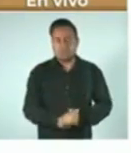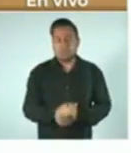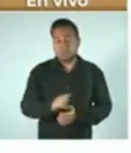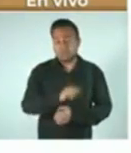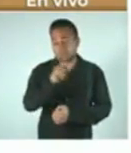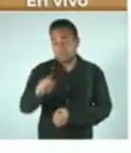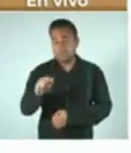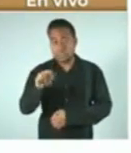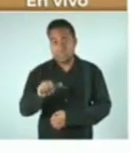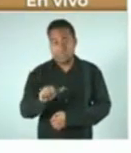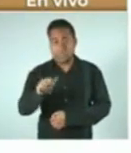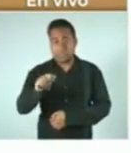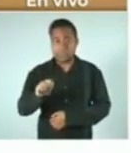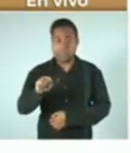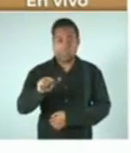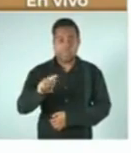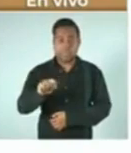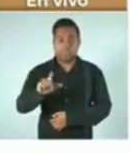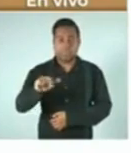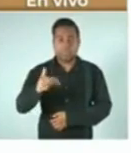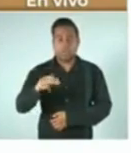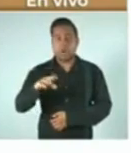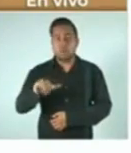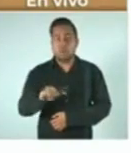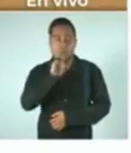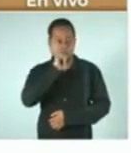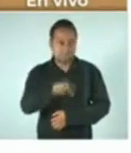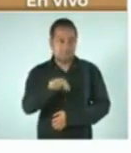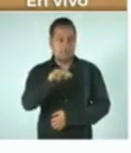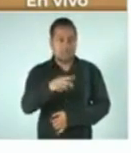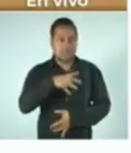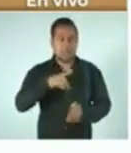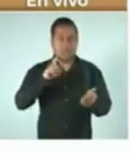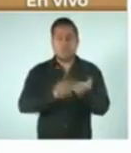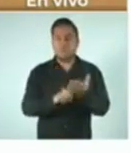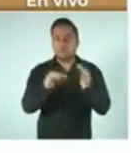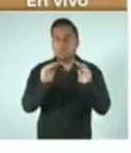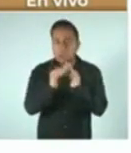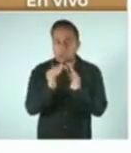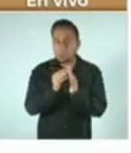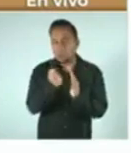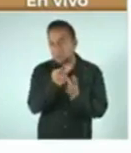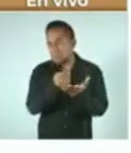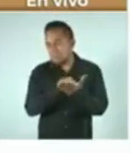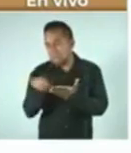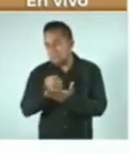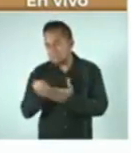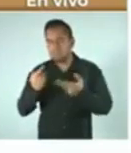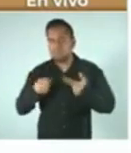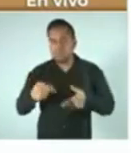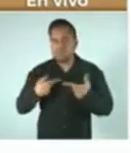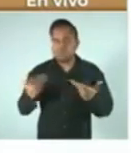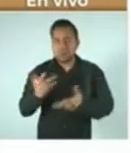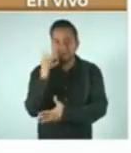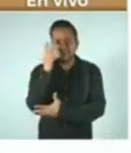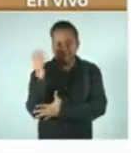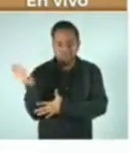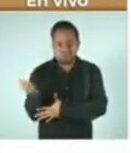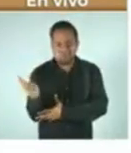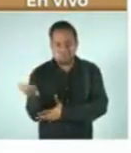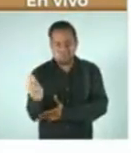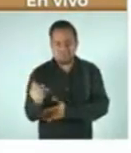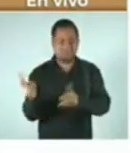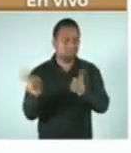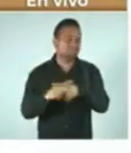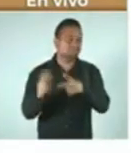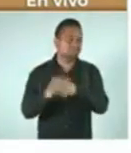va a aparecer, también tenemos un desplazamiento forzado interno en Guerrero Grande por talamontes, que generaron todo un conflicto